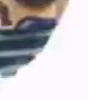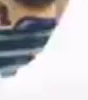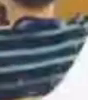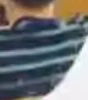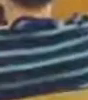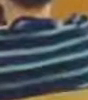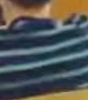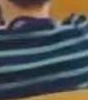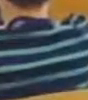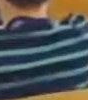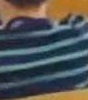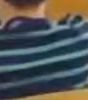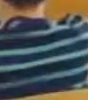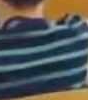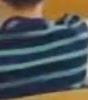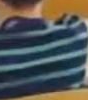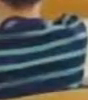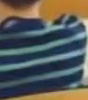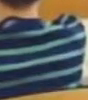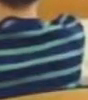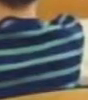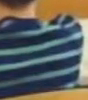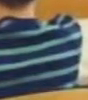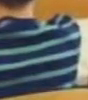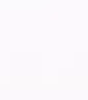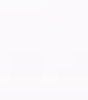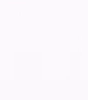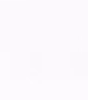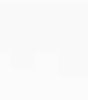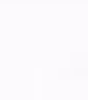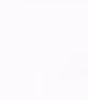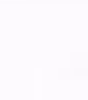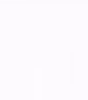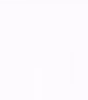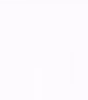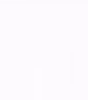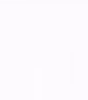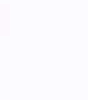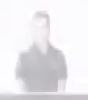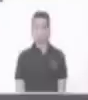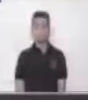A continuación, matemática, sexto primaria.